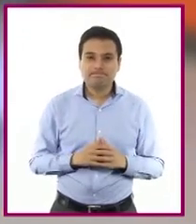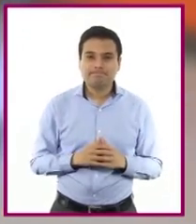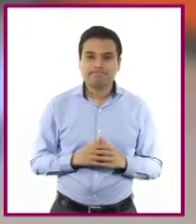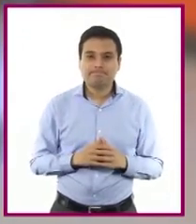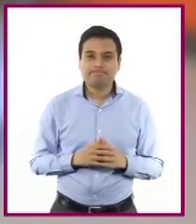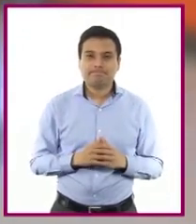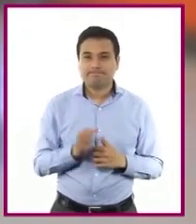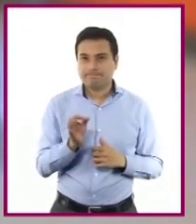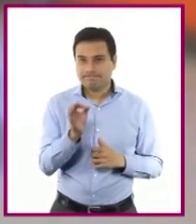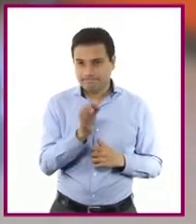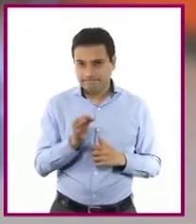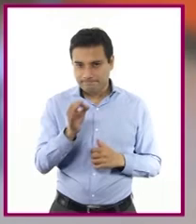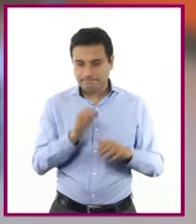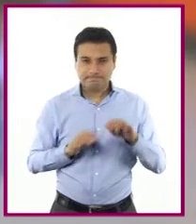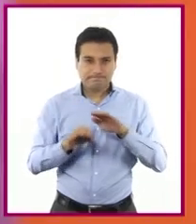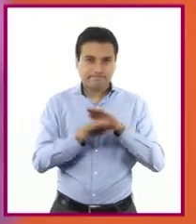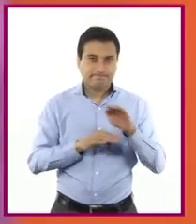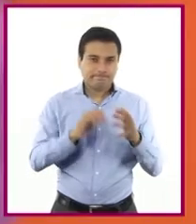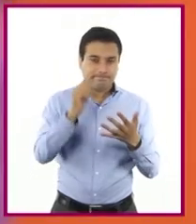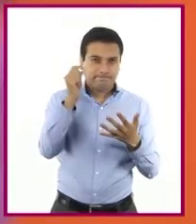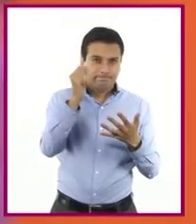Estructuras básicas de la célula.